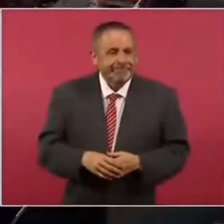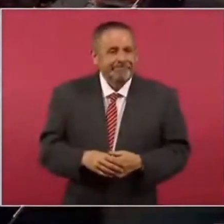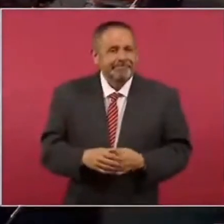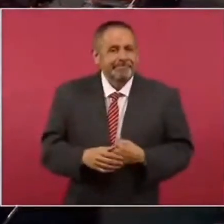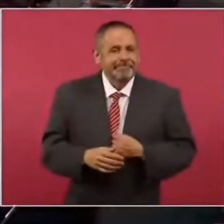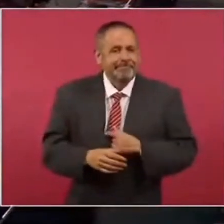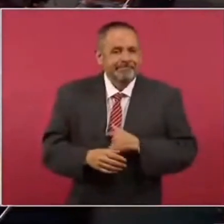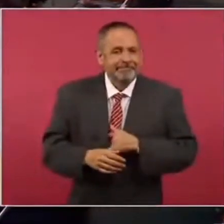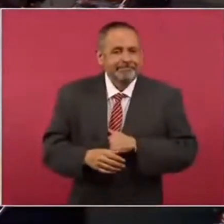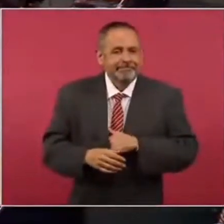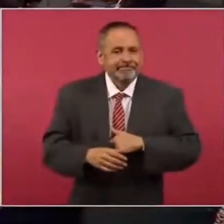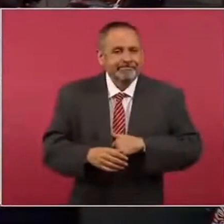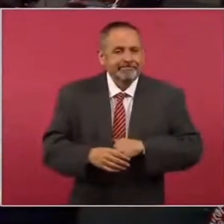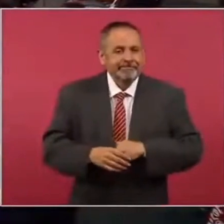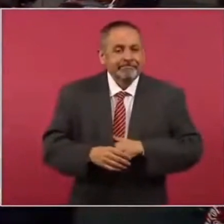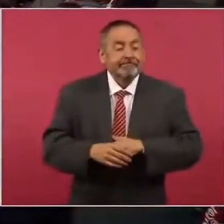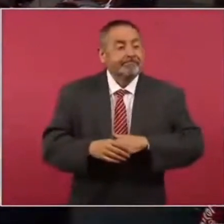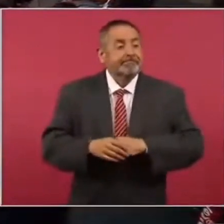se salvan de eso,